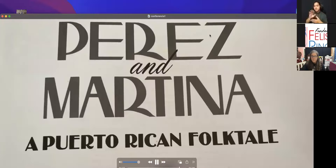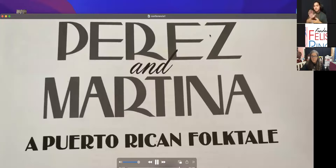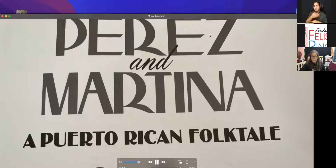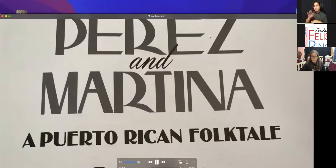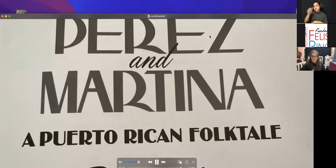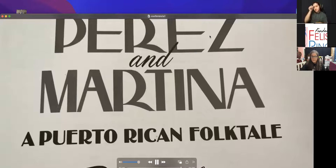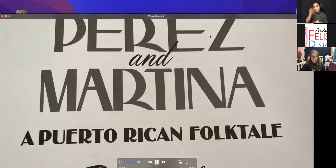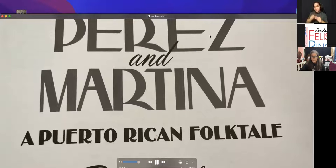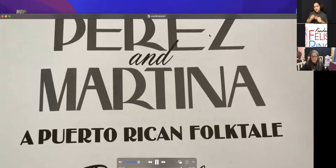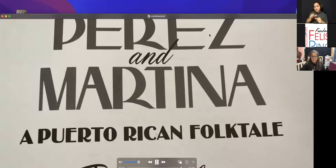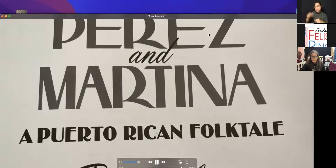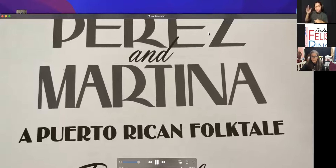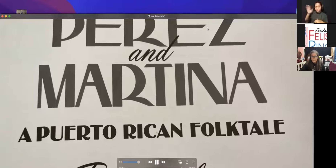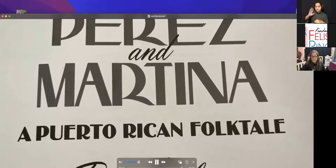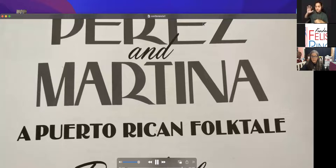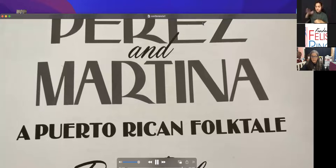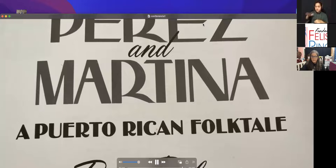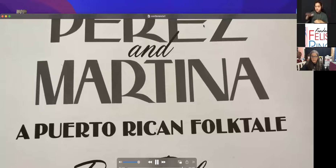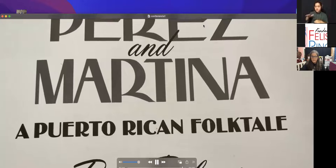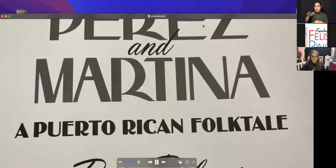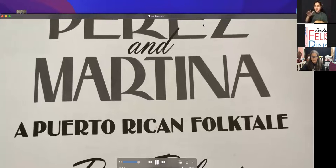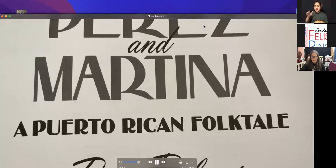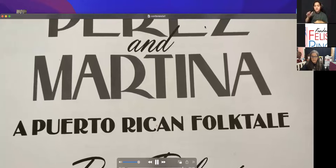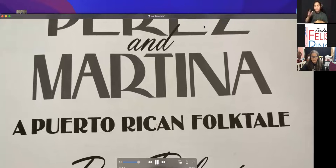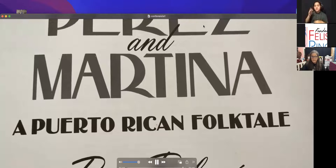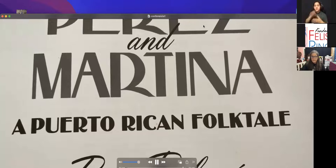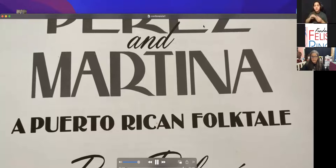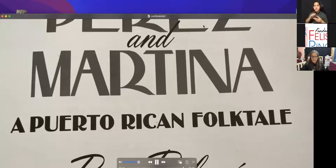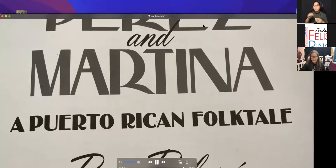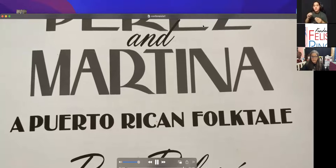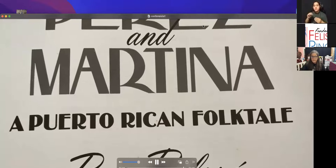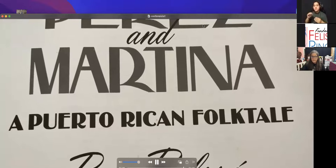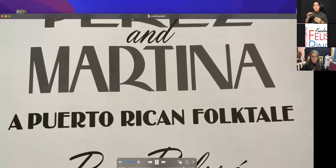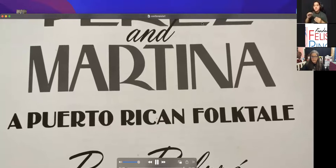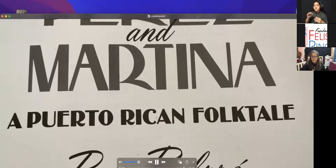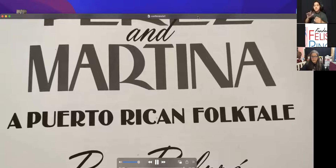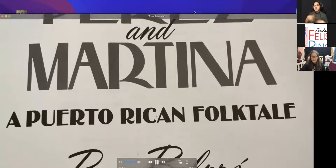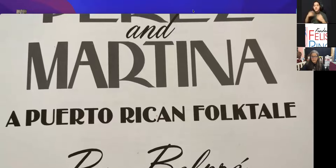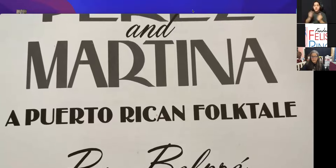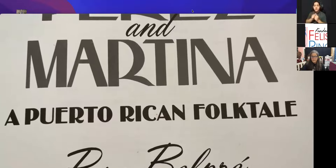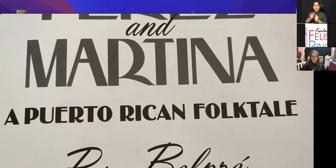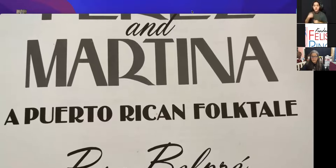que soy muy pequeña, porque los cuentos folclóricos viven con nosotros.